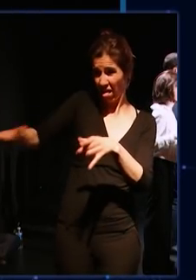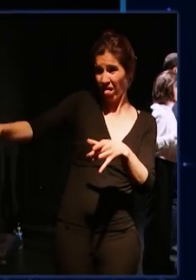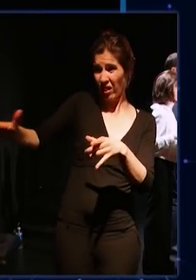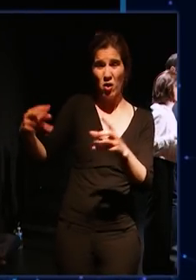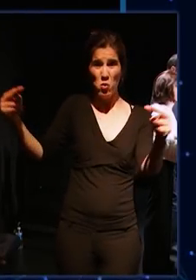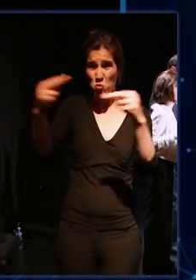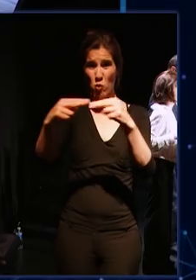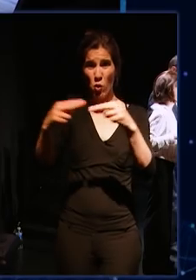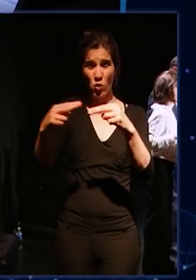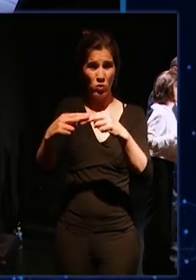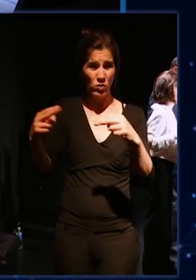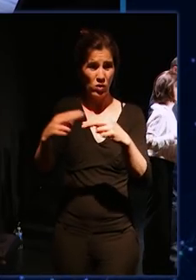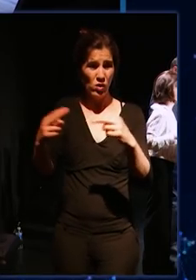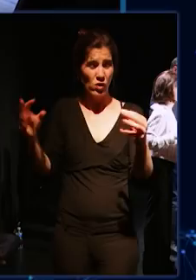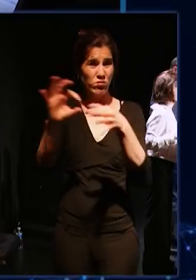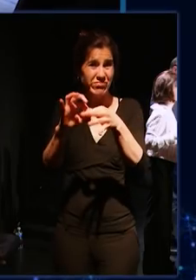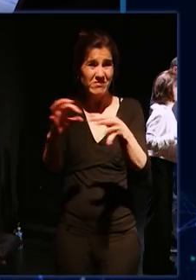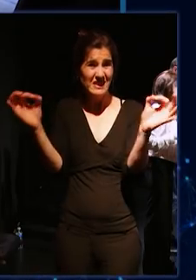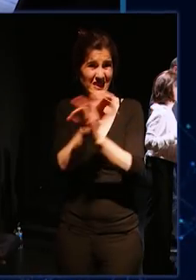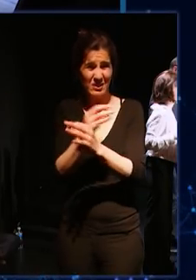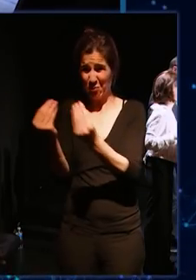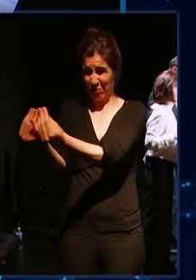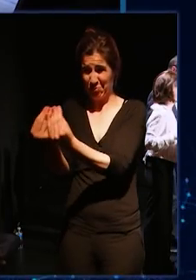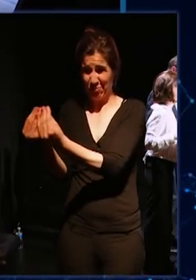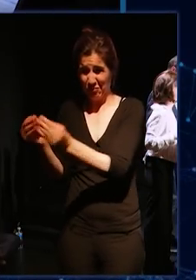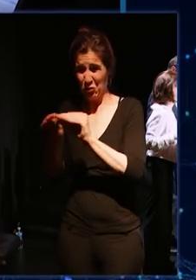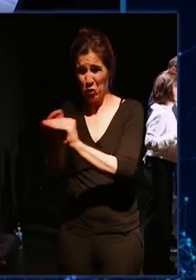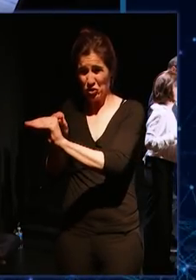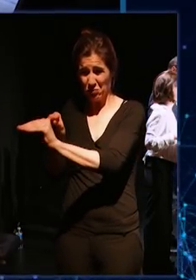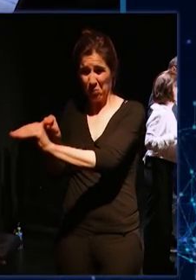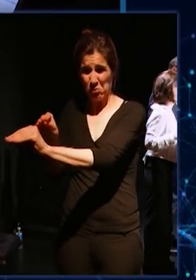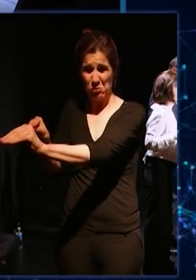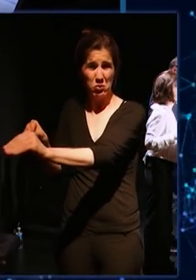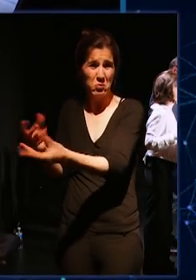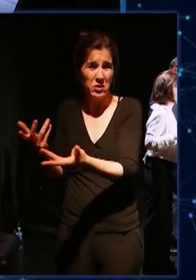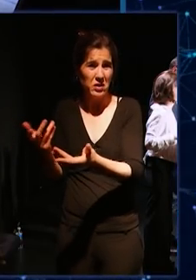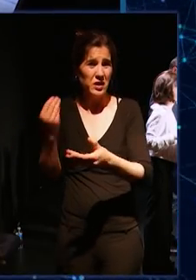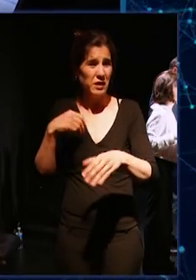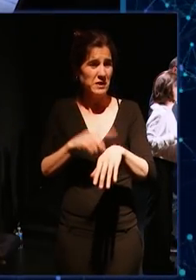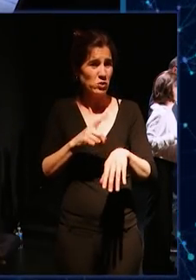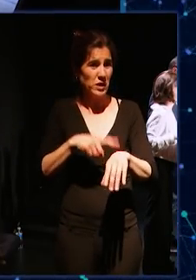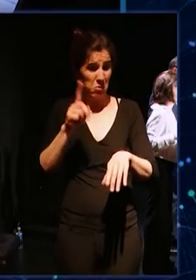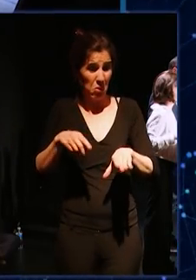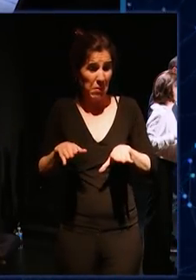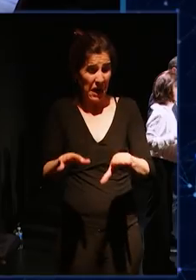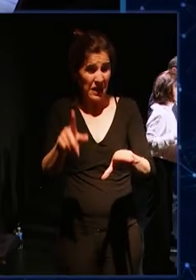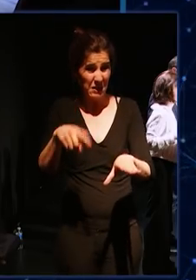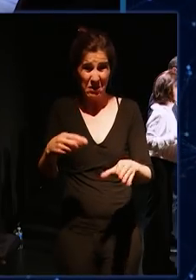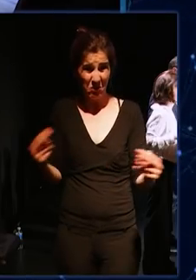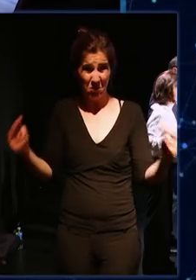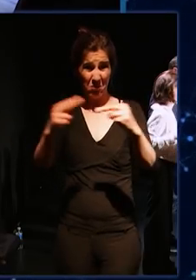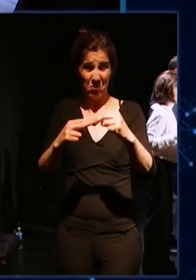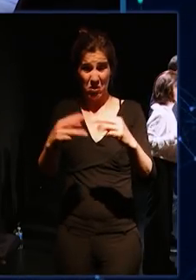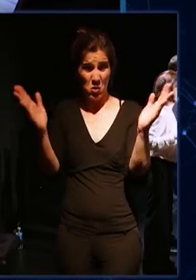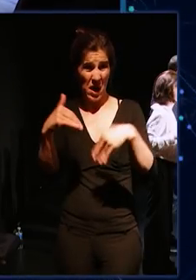mal comunicado, saturado, ¿no? Del tráfico que padece y al mismo tiempo mal comunicado de una forma